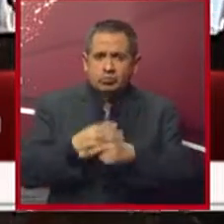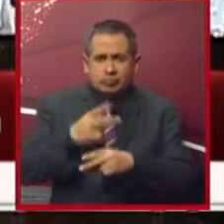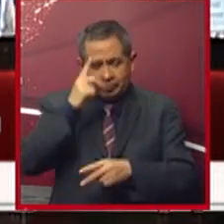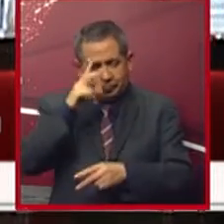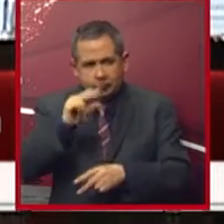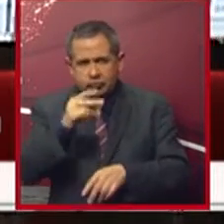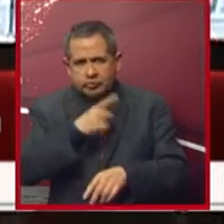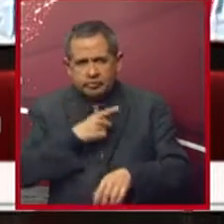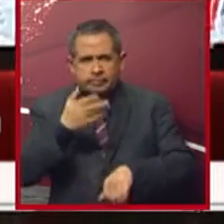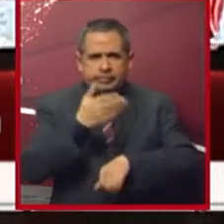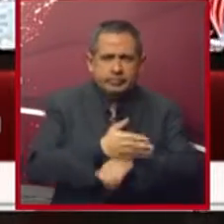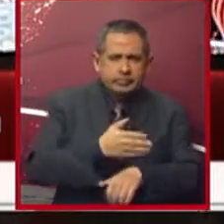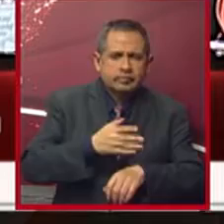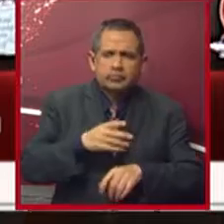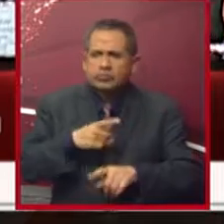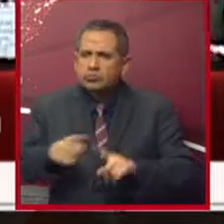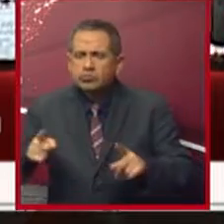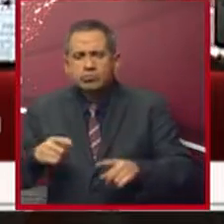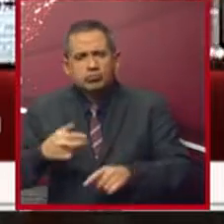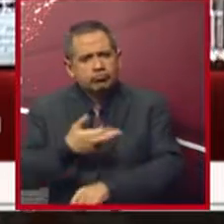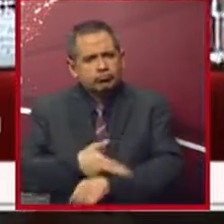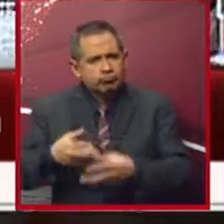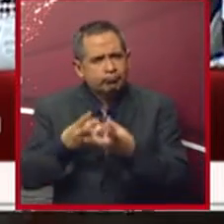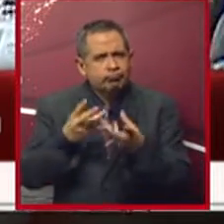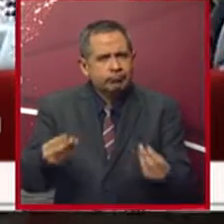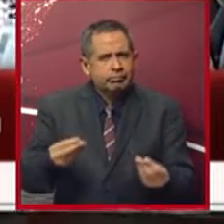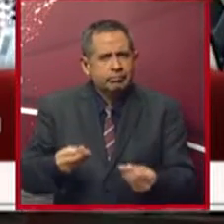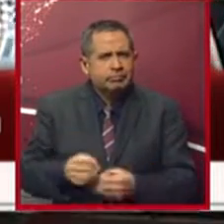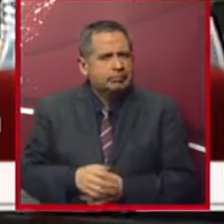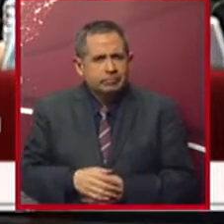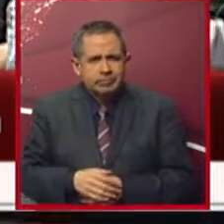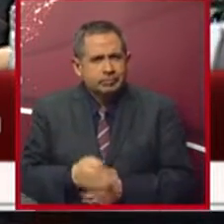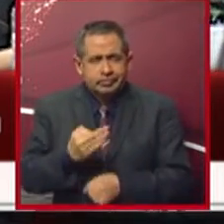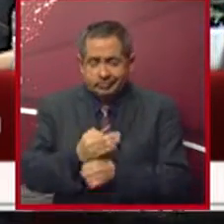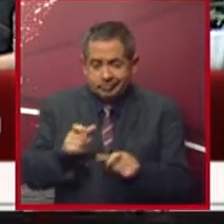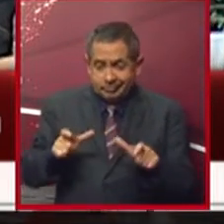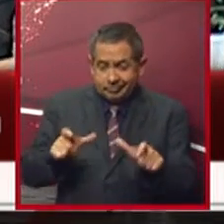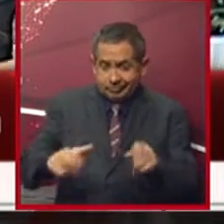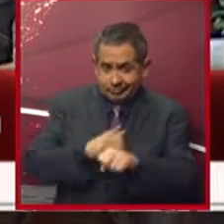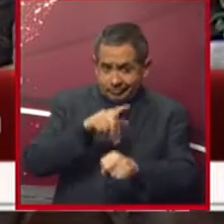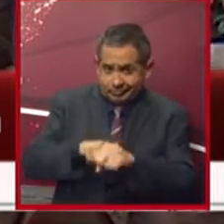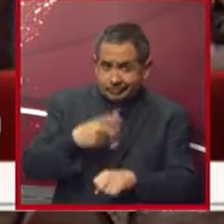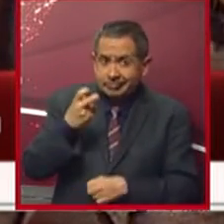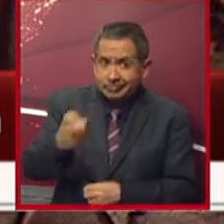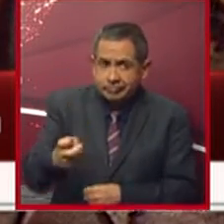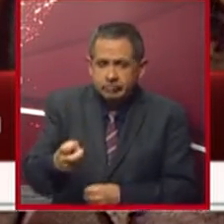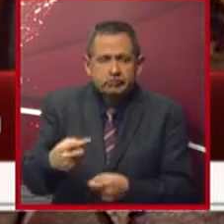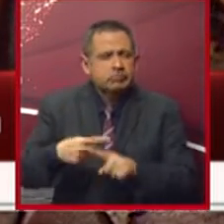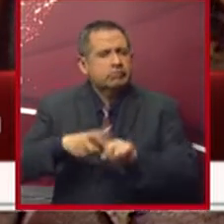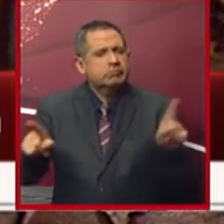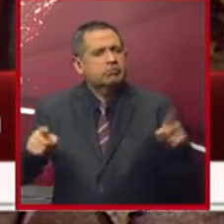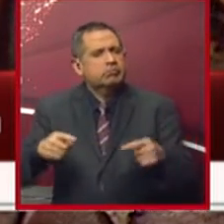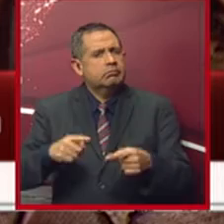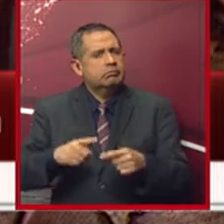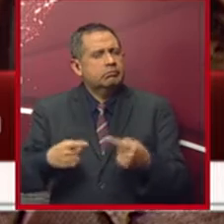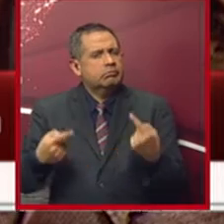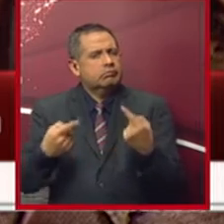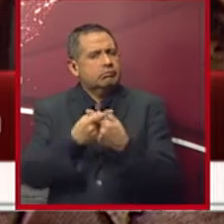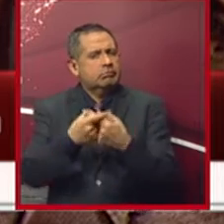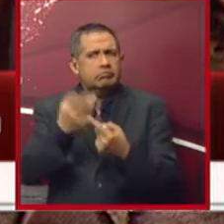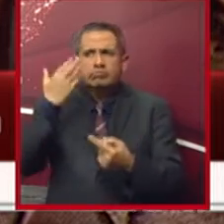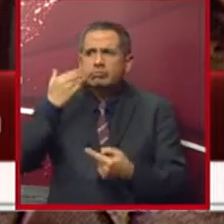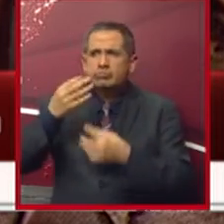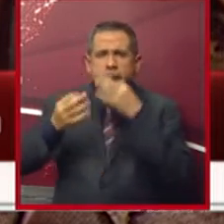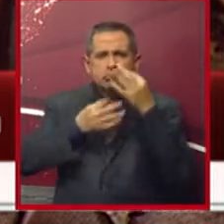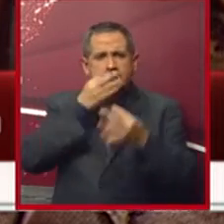enfoque punitivo a soluciones más sensibles a la dimensión social de la violencia, la Guardia Nacional es lo opuesto.